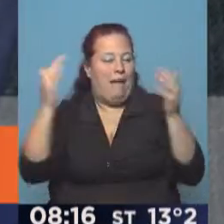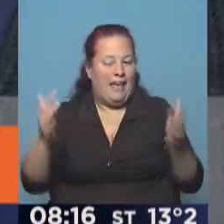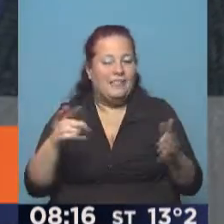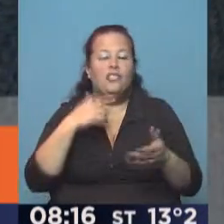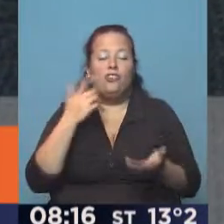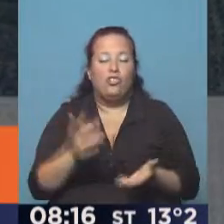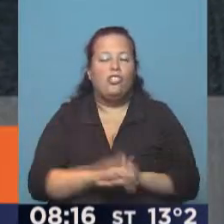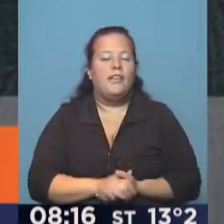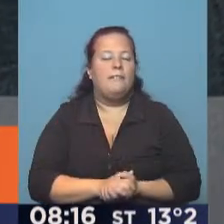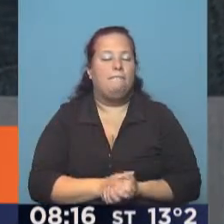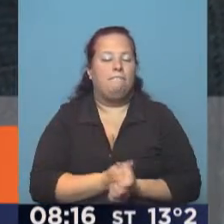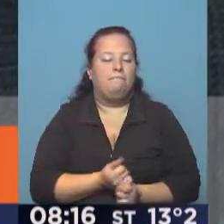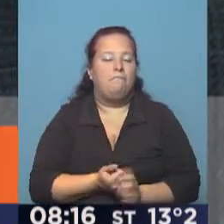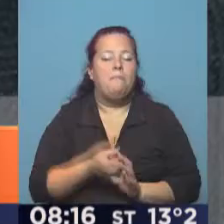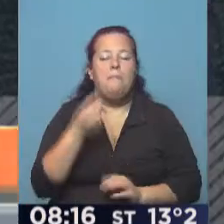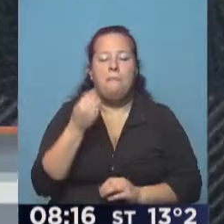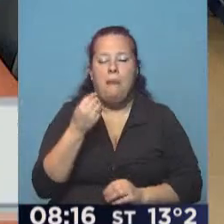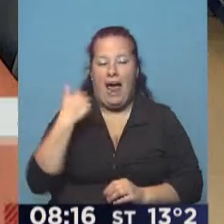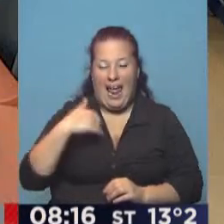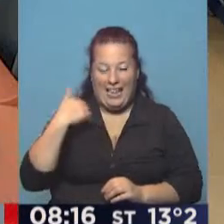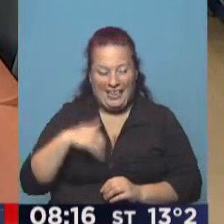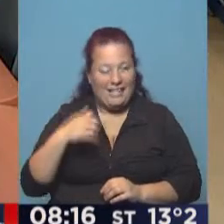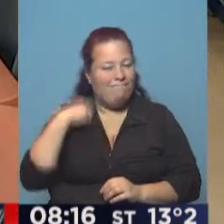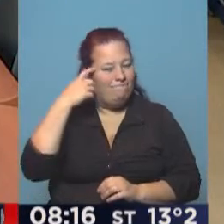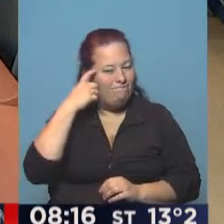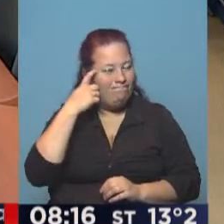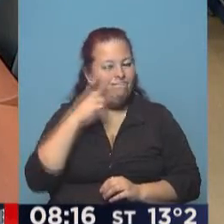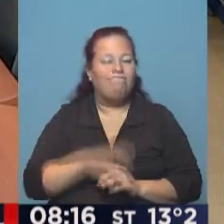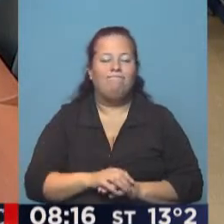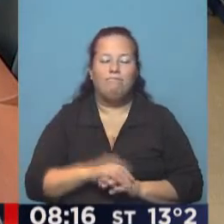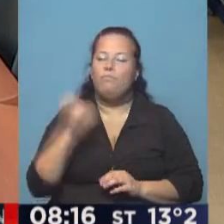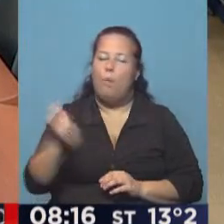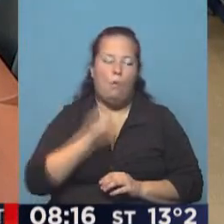Entonces, para la Argentina me parece que esto es muy, muy importante.